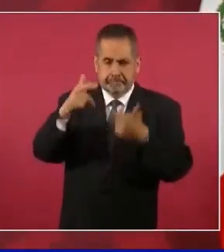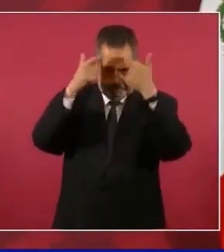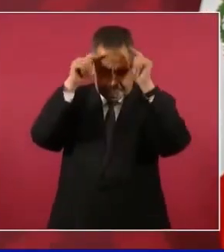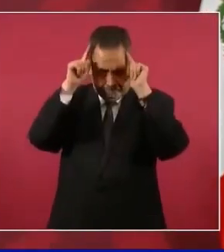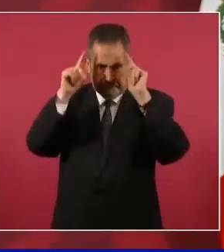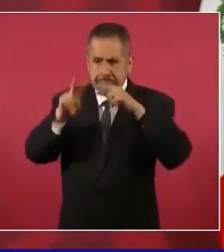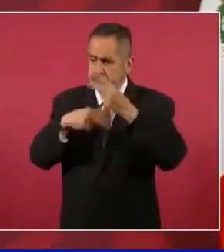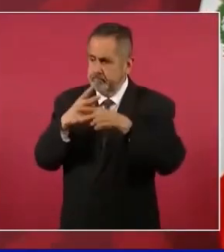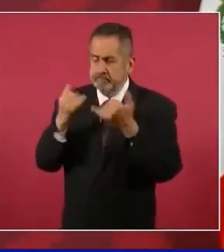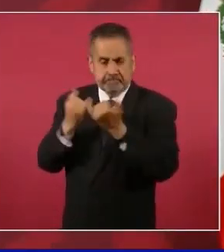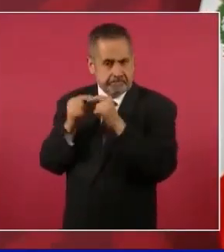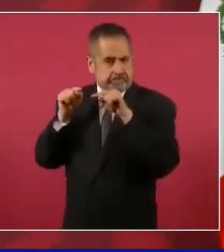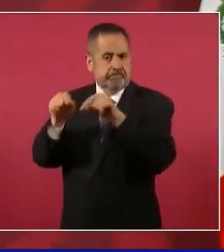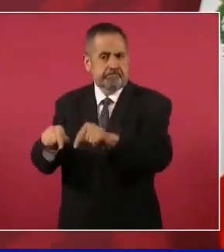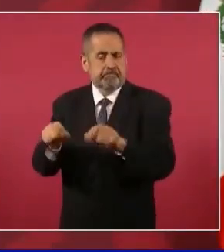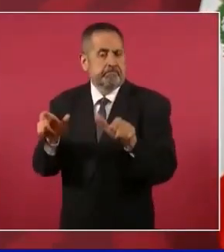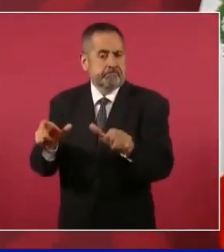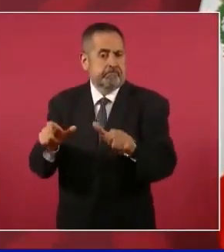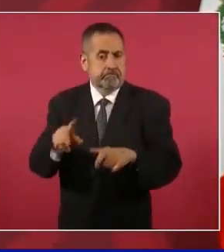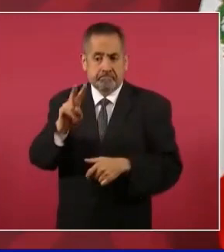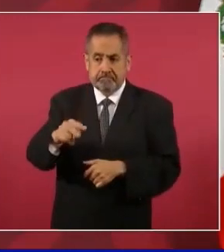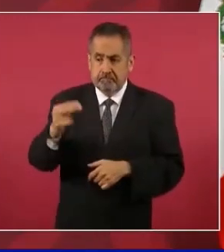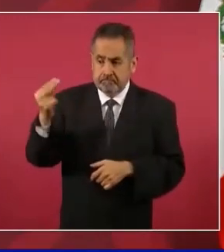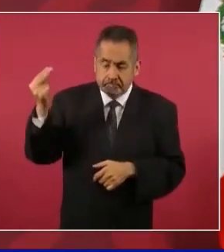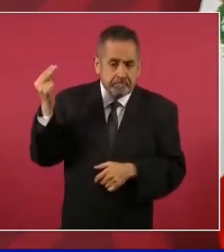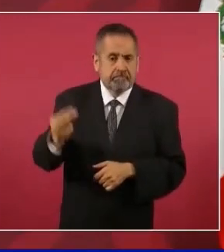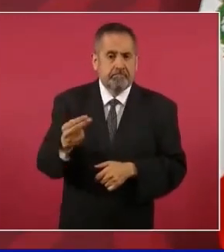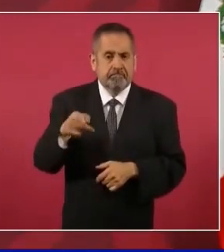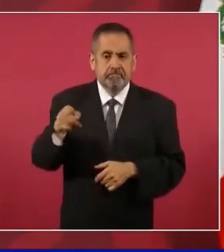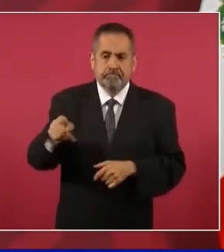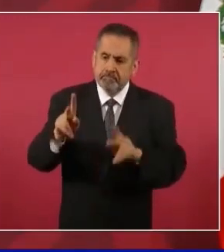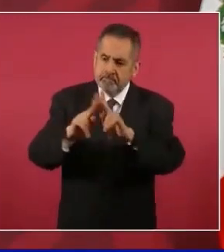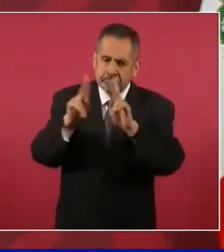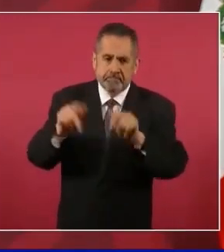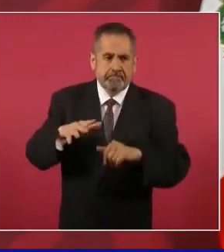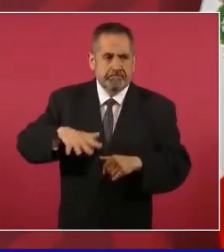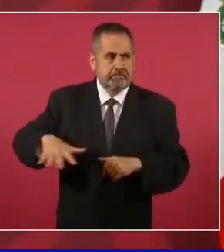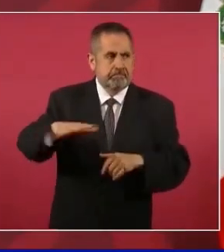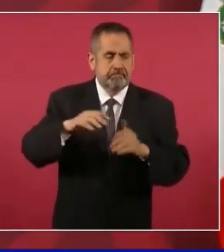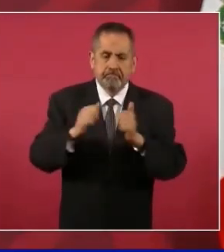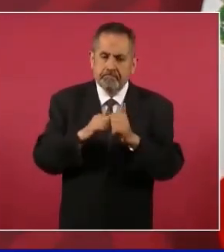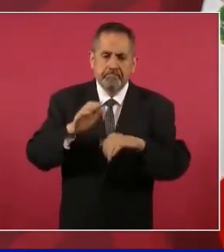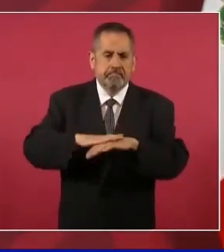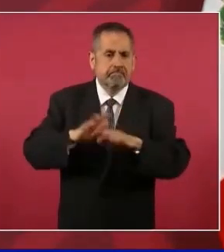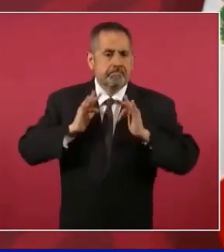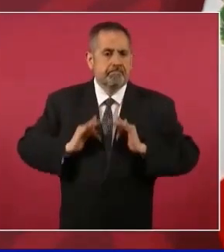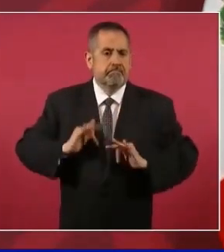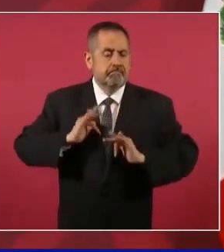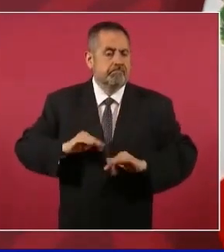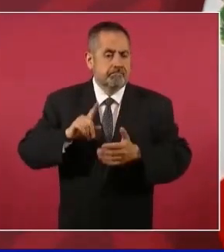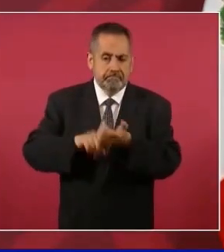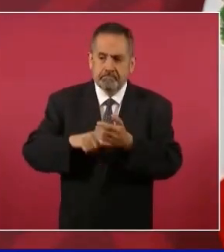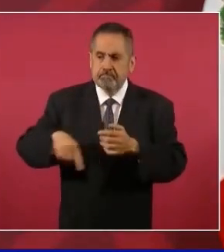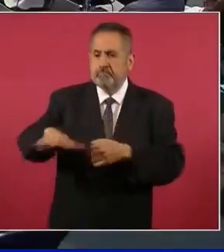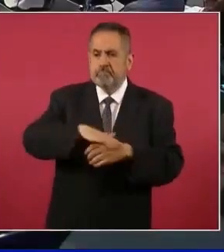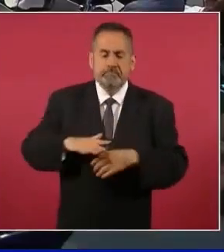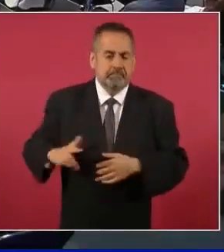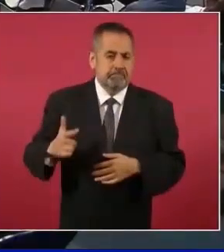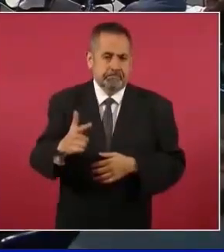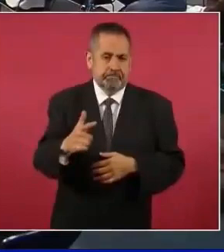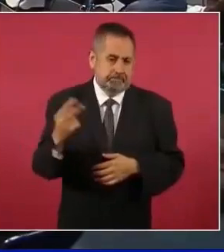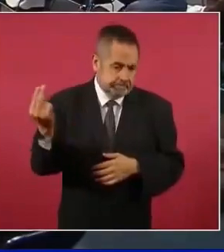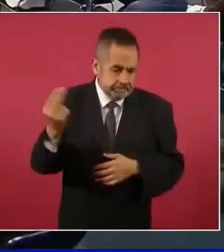porque urge que haya paz y haya tranquilidad en Guanajuato.